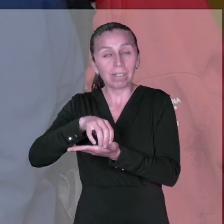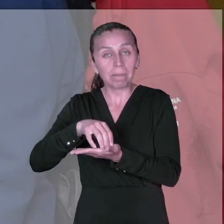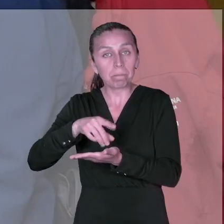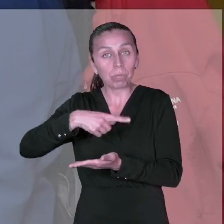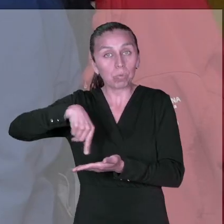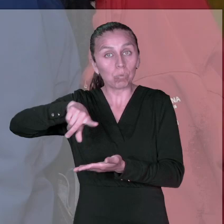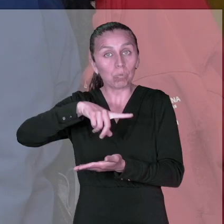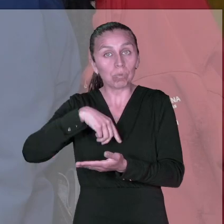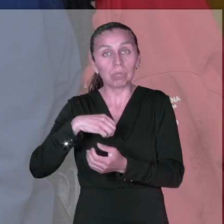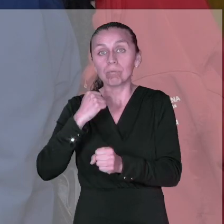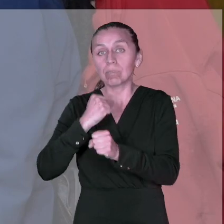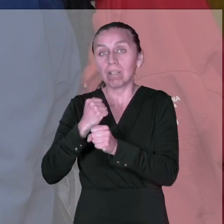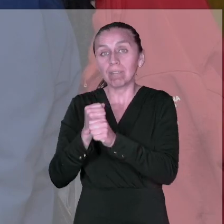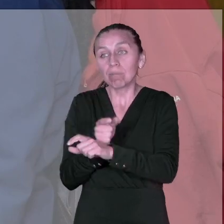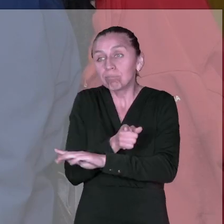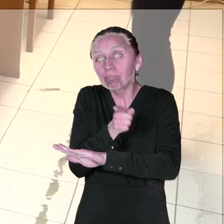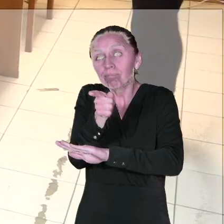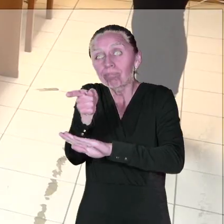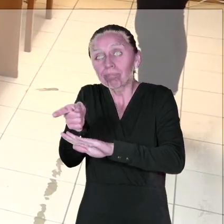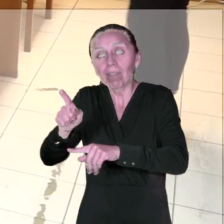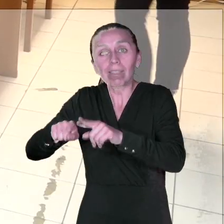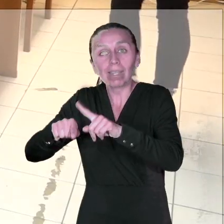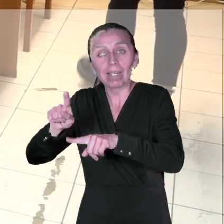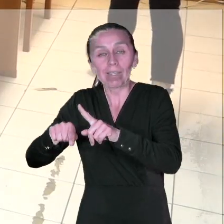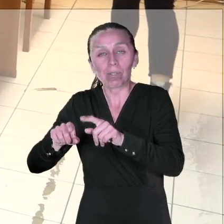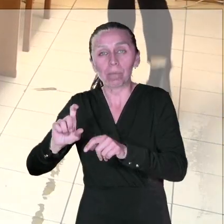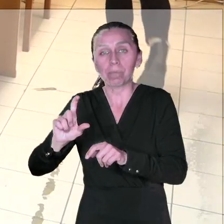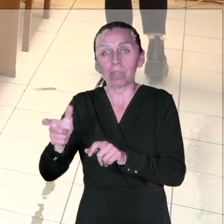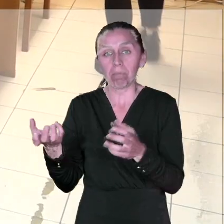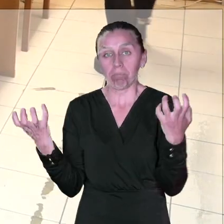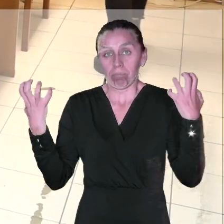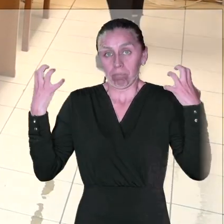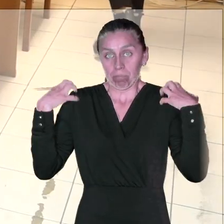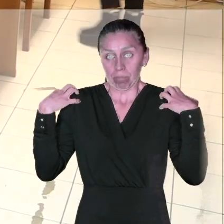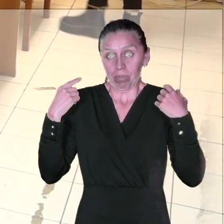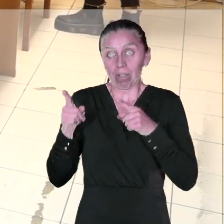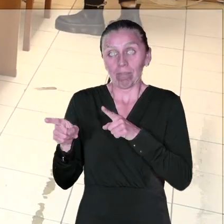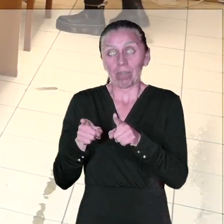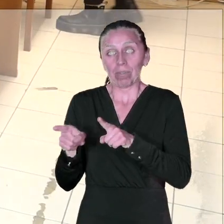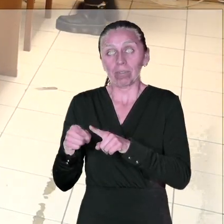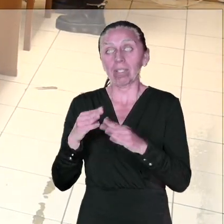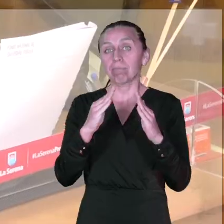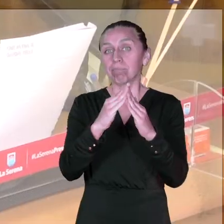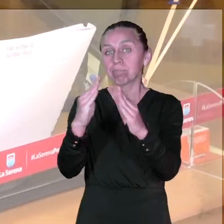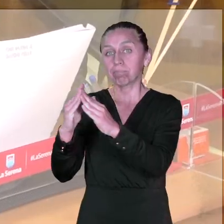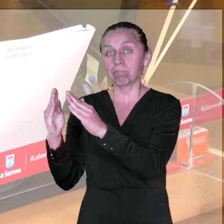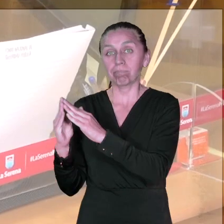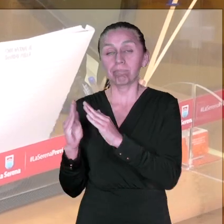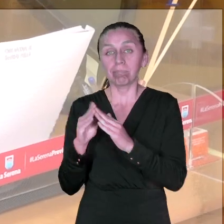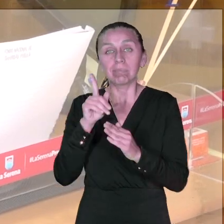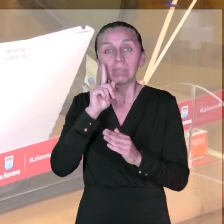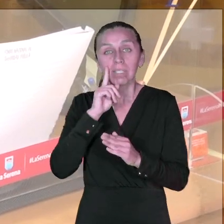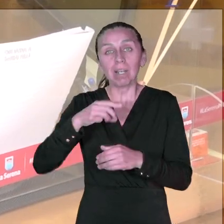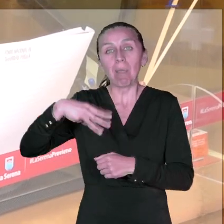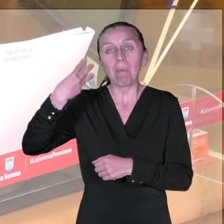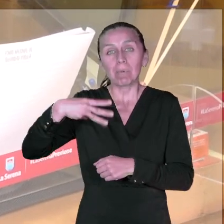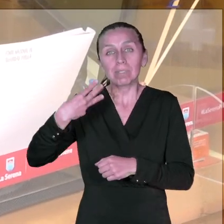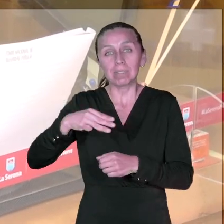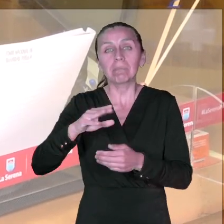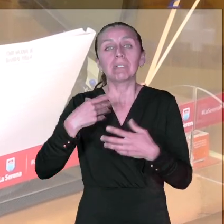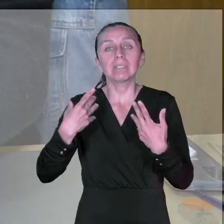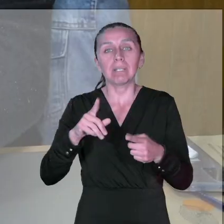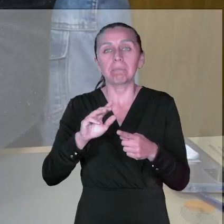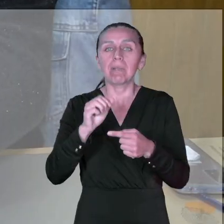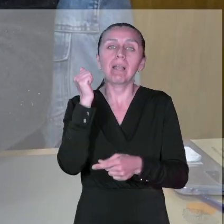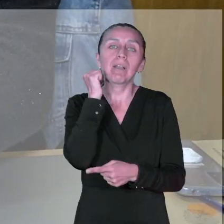donde es nuestro brazo en el territorio donde hay un gestor de seguridad vecinal por cada división administrativa que